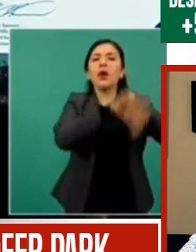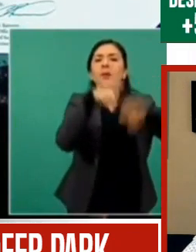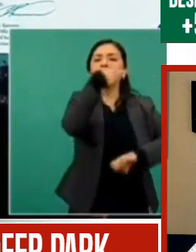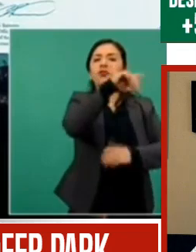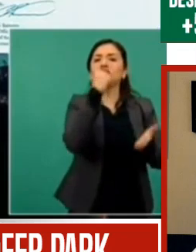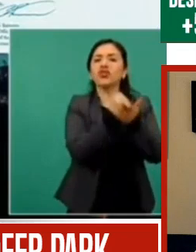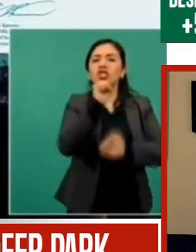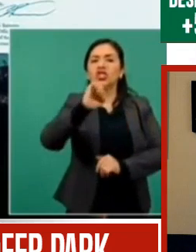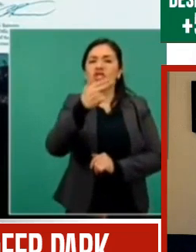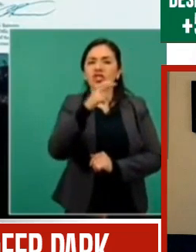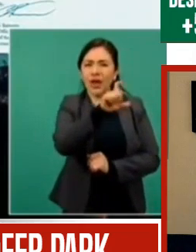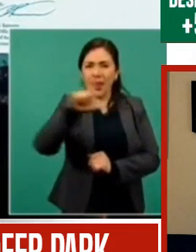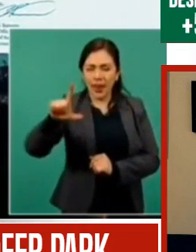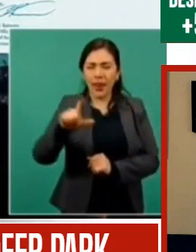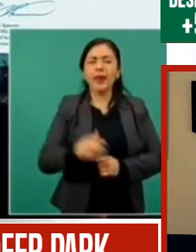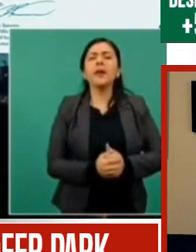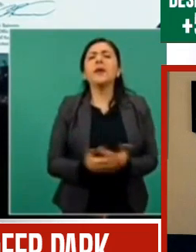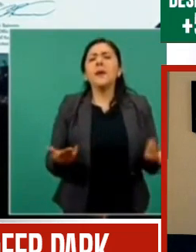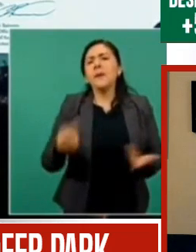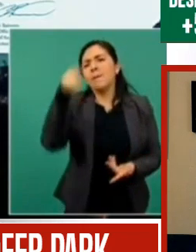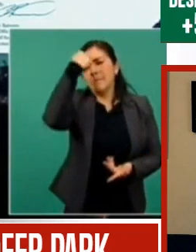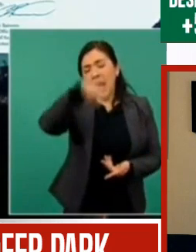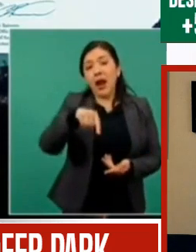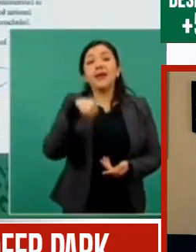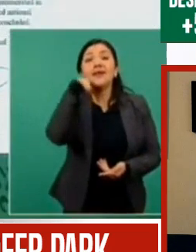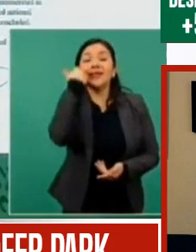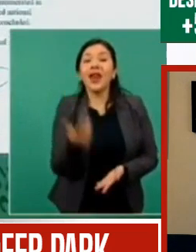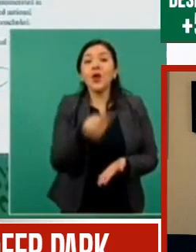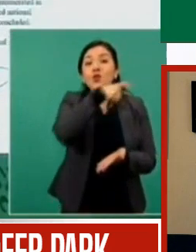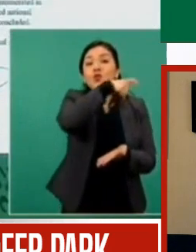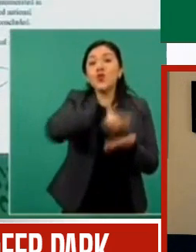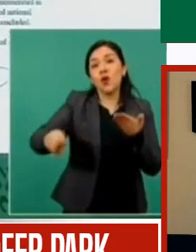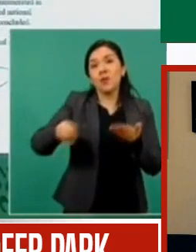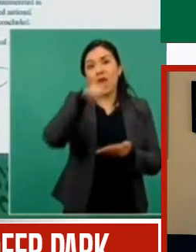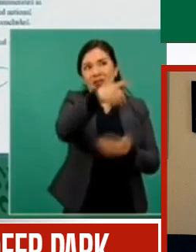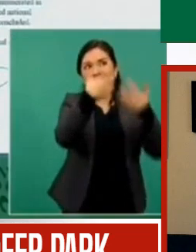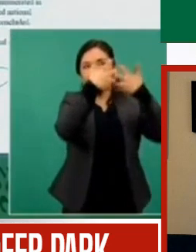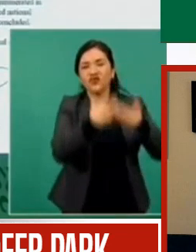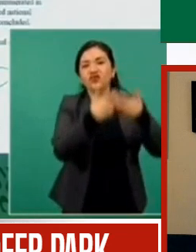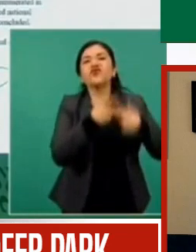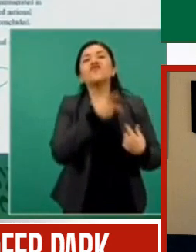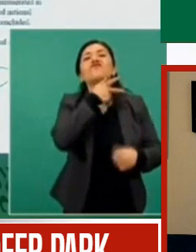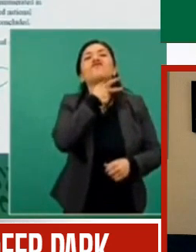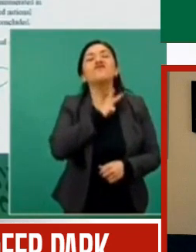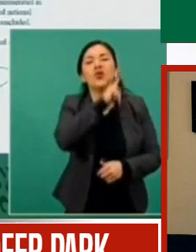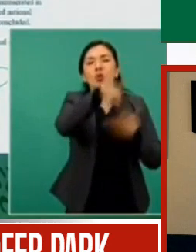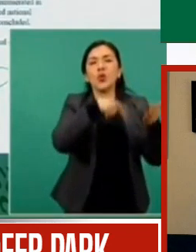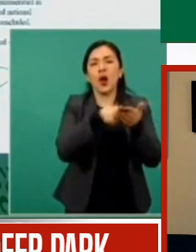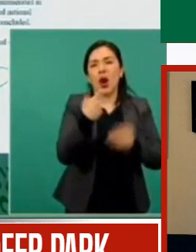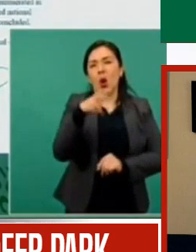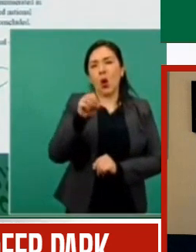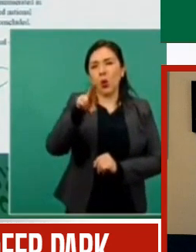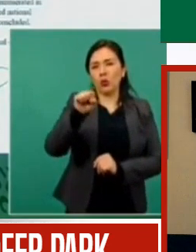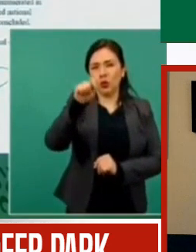para la adquisición de la planta del parc en houston